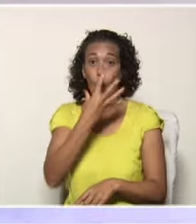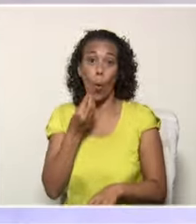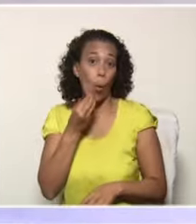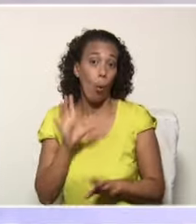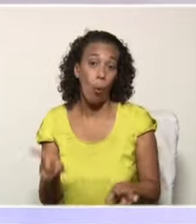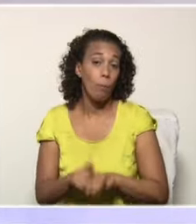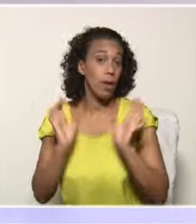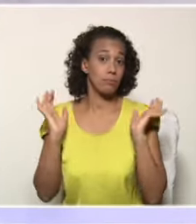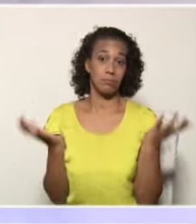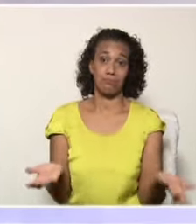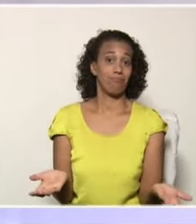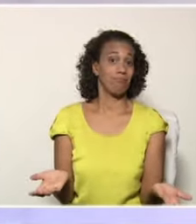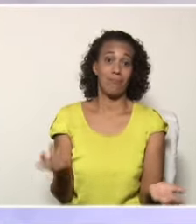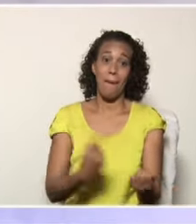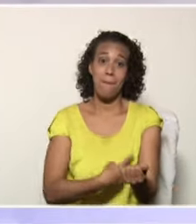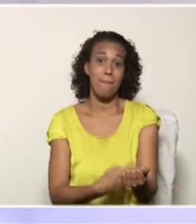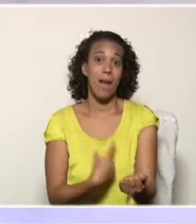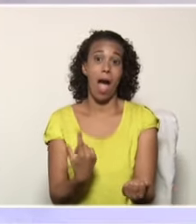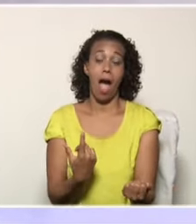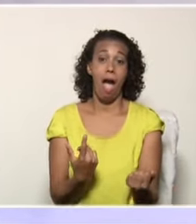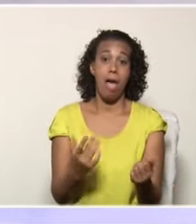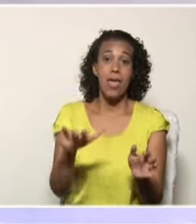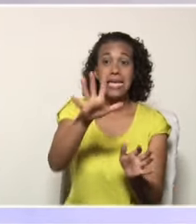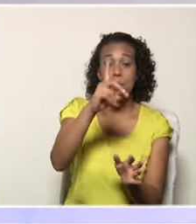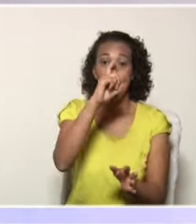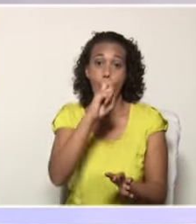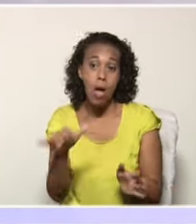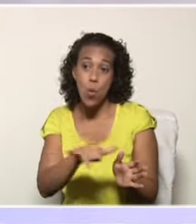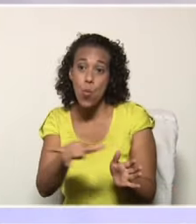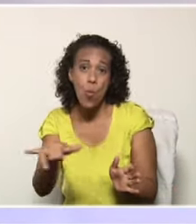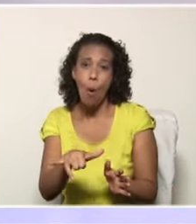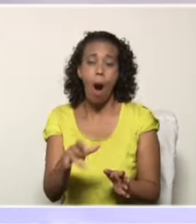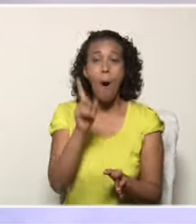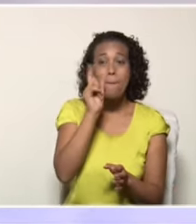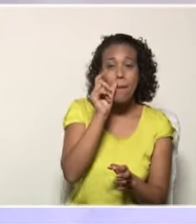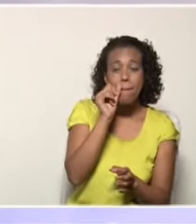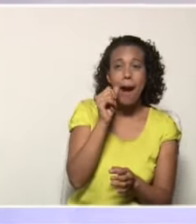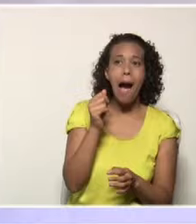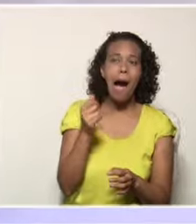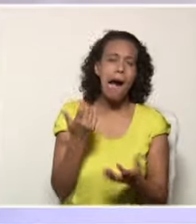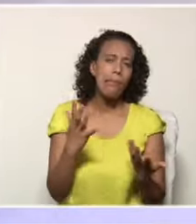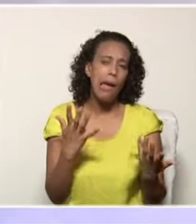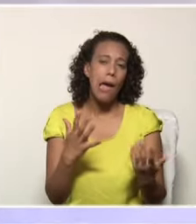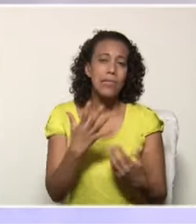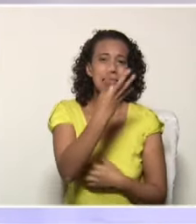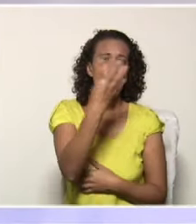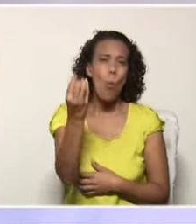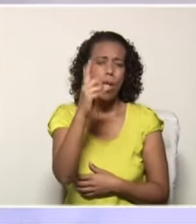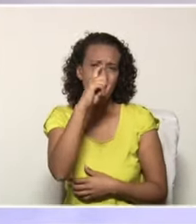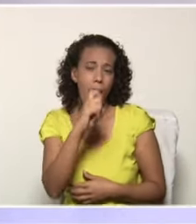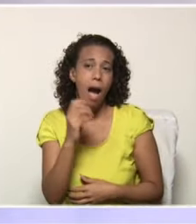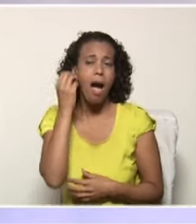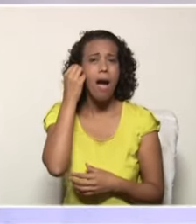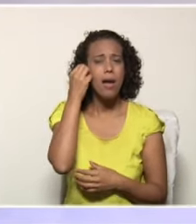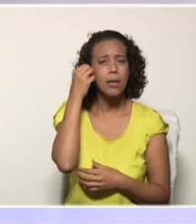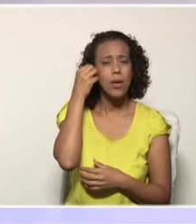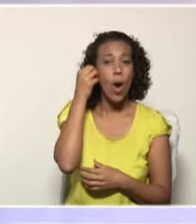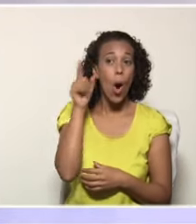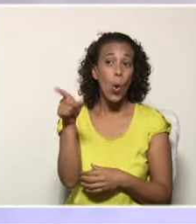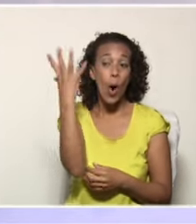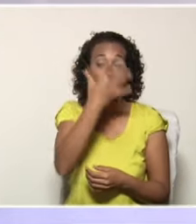ejercicios físicos que mi hermano que puede tener 5 años, que mi papá que puede estar alrededor de los 40 años, o que